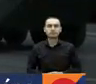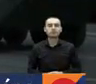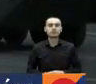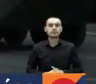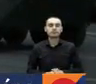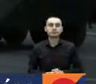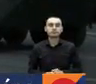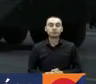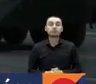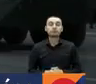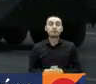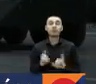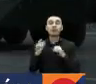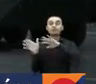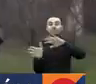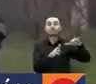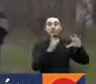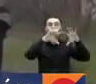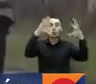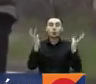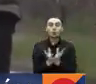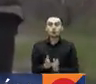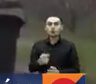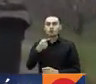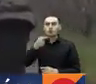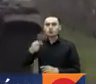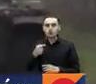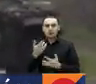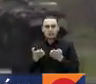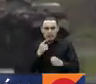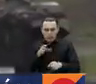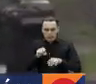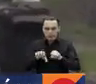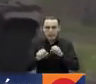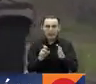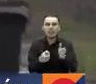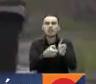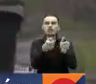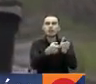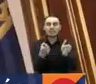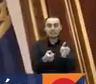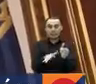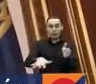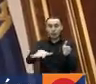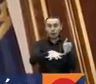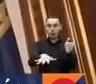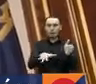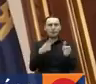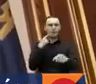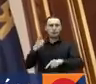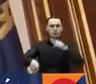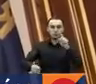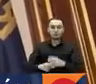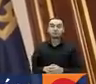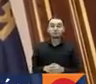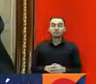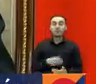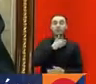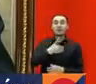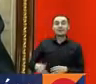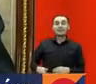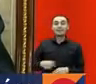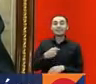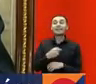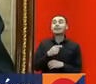En el mundo, intento fallido de Rusia por invadir 3 áreas de Donetsk y Luhansk en Ucrania. Zelensky y Putin